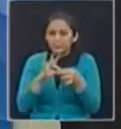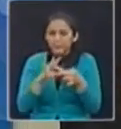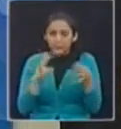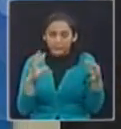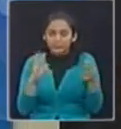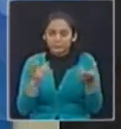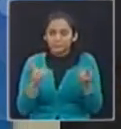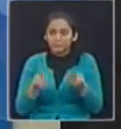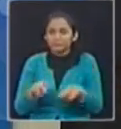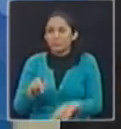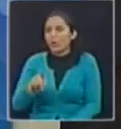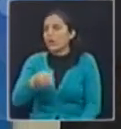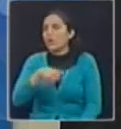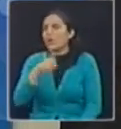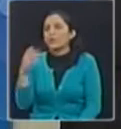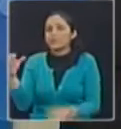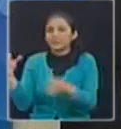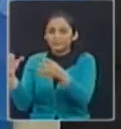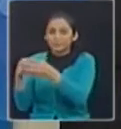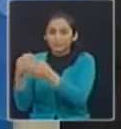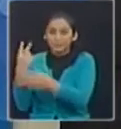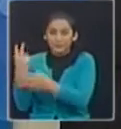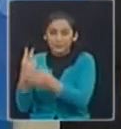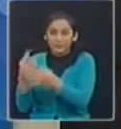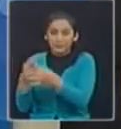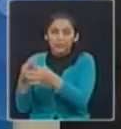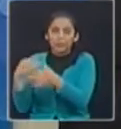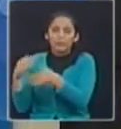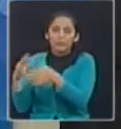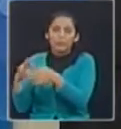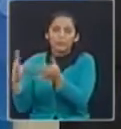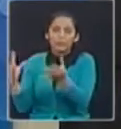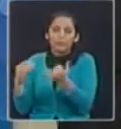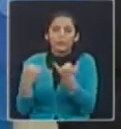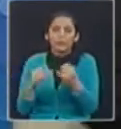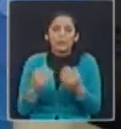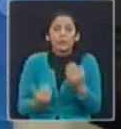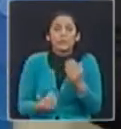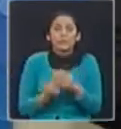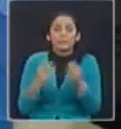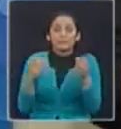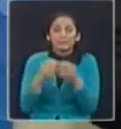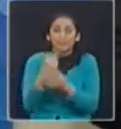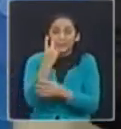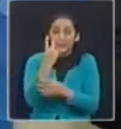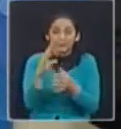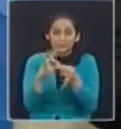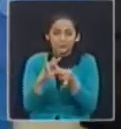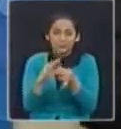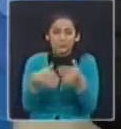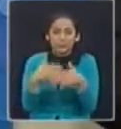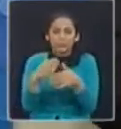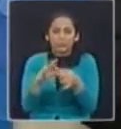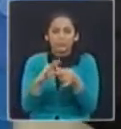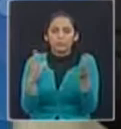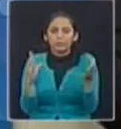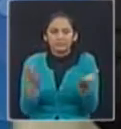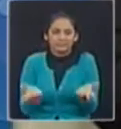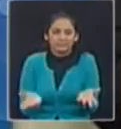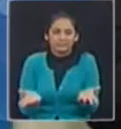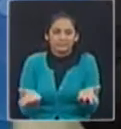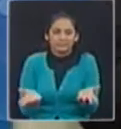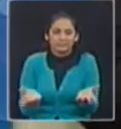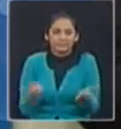Guayaquil. Y ahora tiene una nueva ruptura entre Suma y Creo. Por lo tanto, la política de calidad se